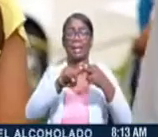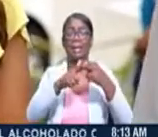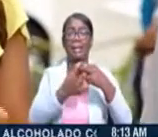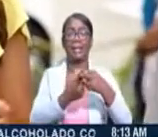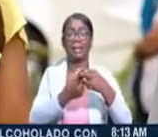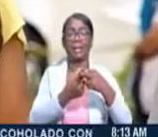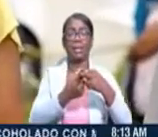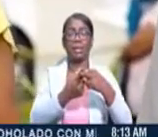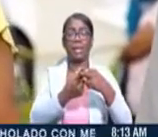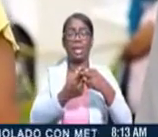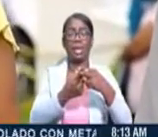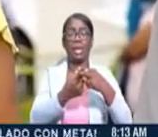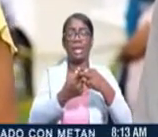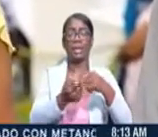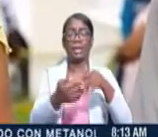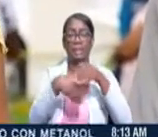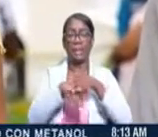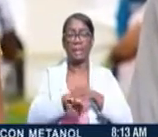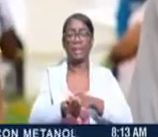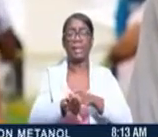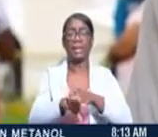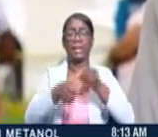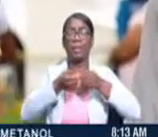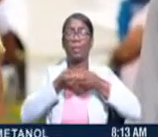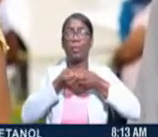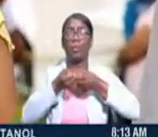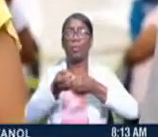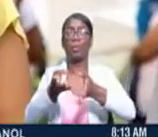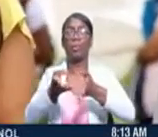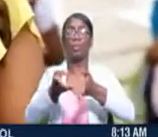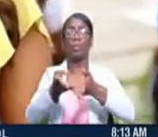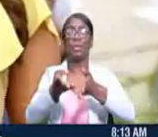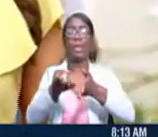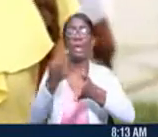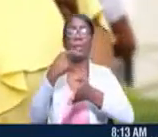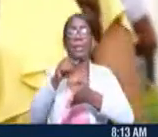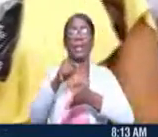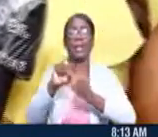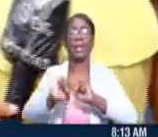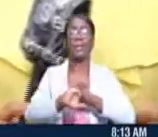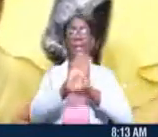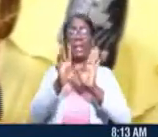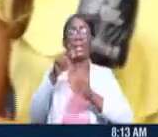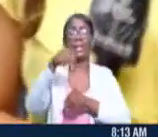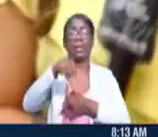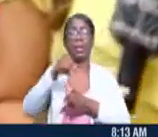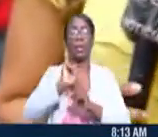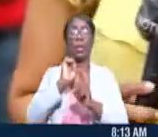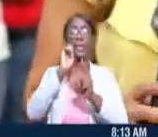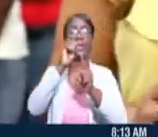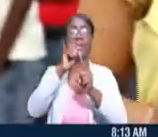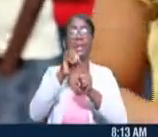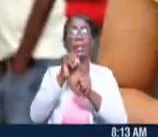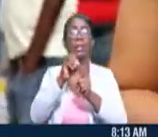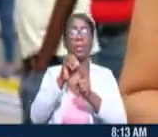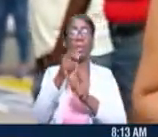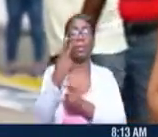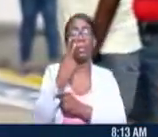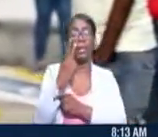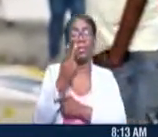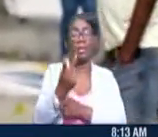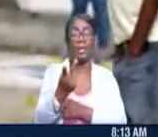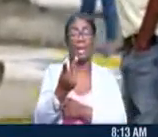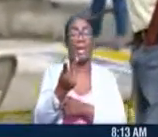operativo integral de salud pública que se tenía previsto para la mañana de hoy, con el objetivo principal pues de verificar que